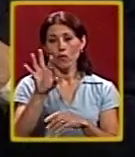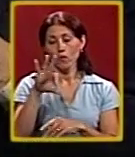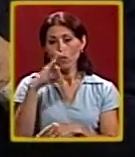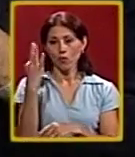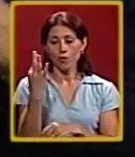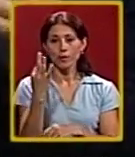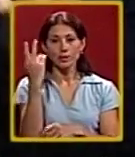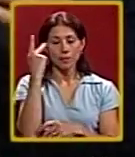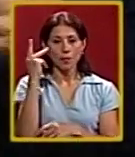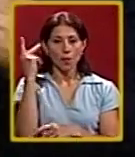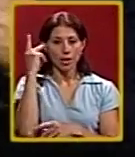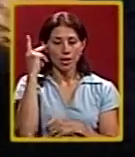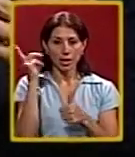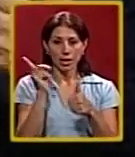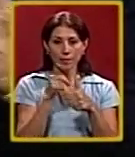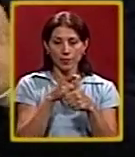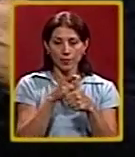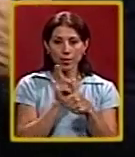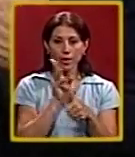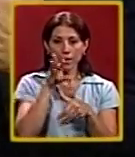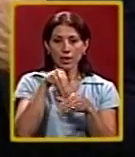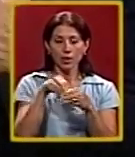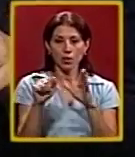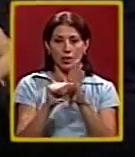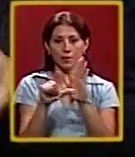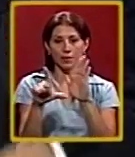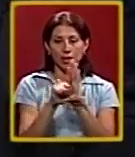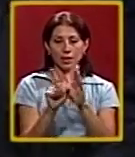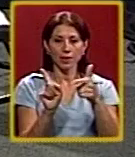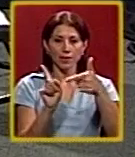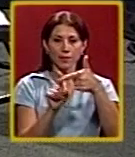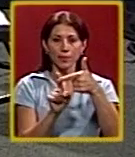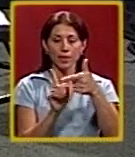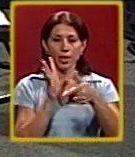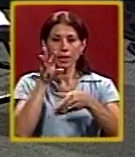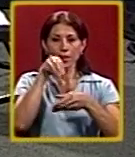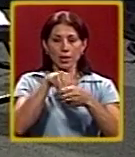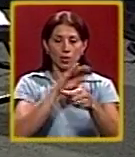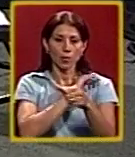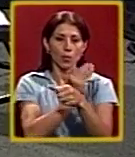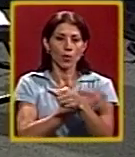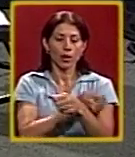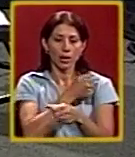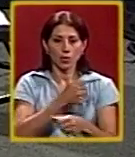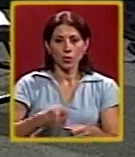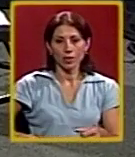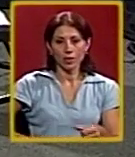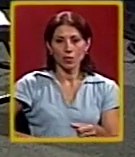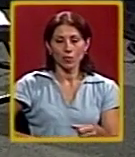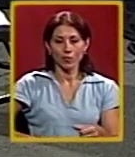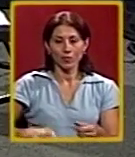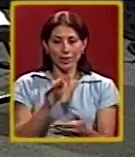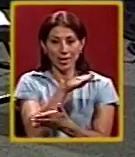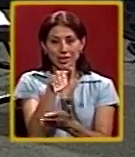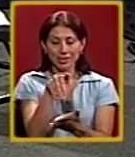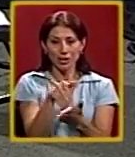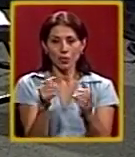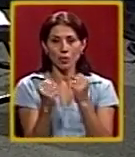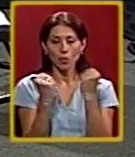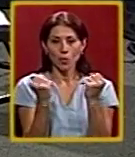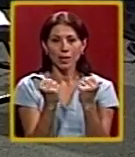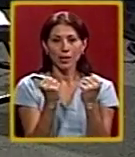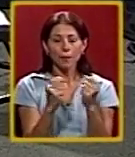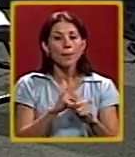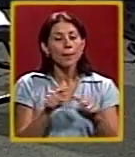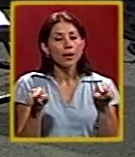como en el Poder Ejecutivo y en el centro del Poder Ejecutivo, en el centro del poder.